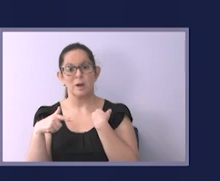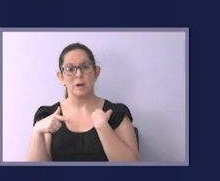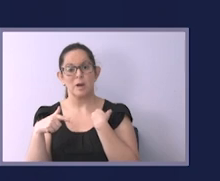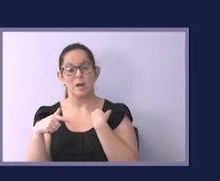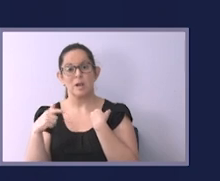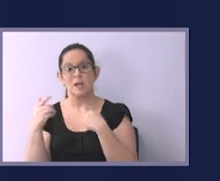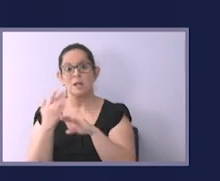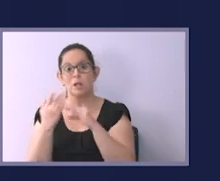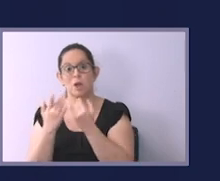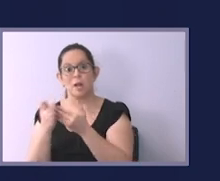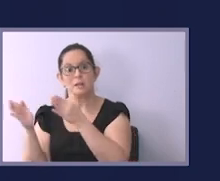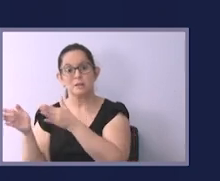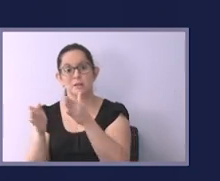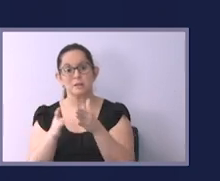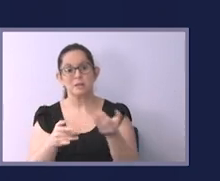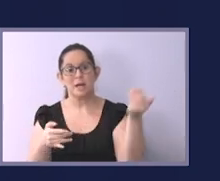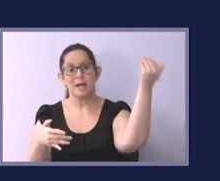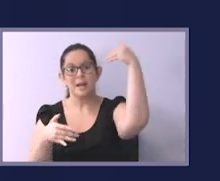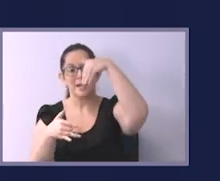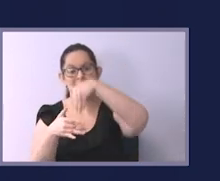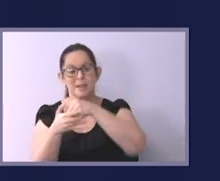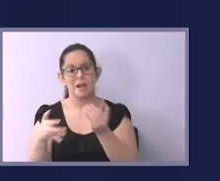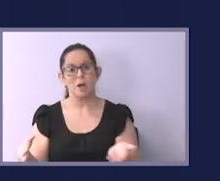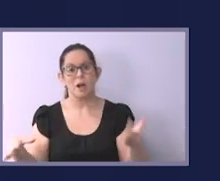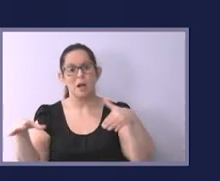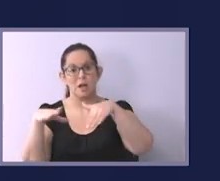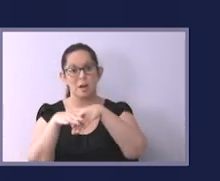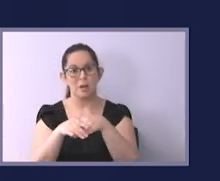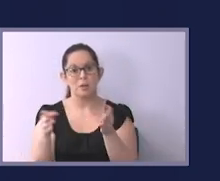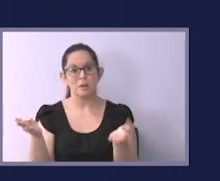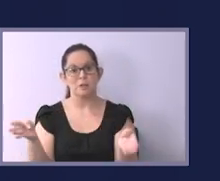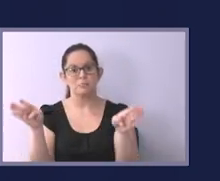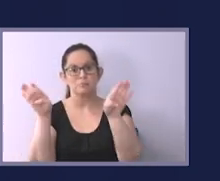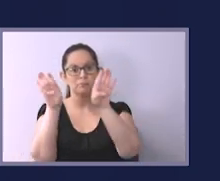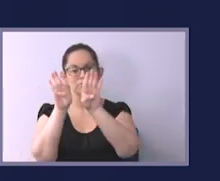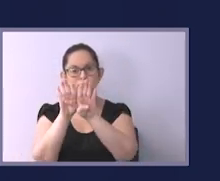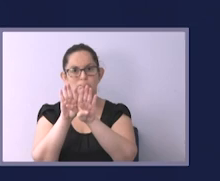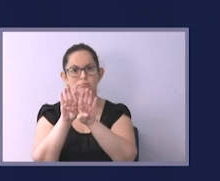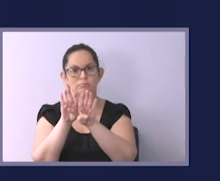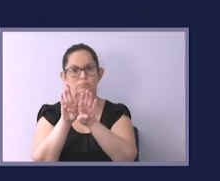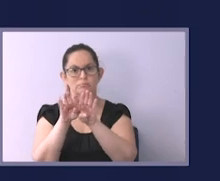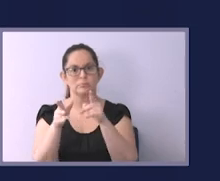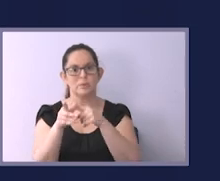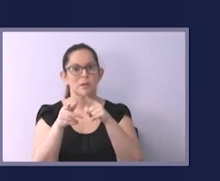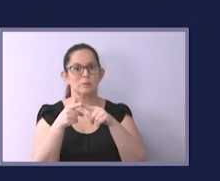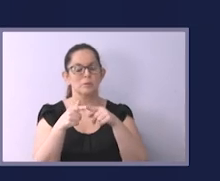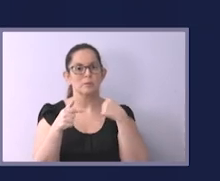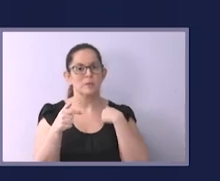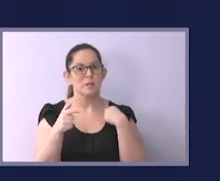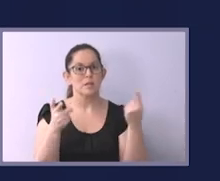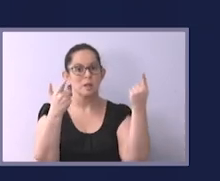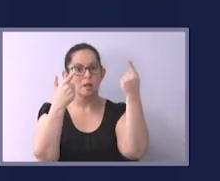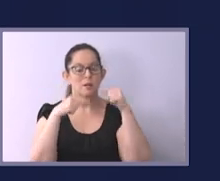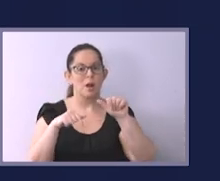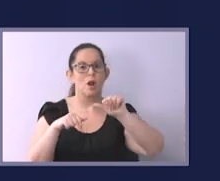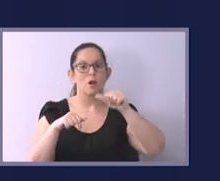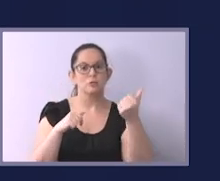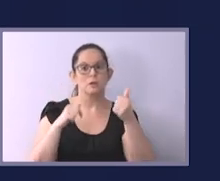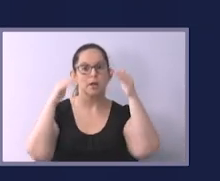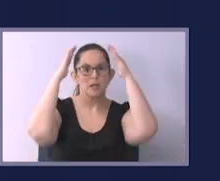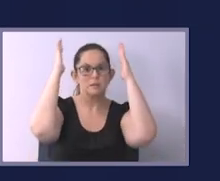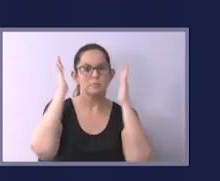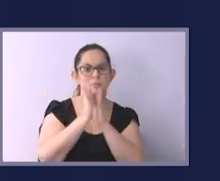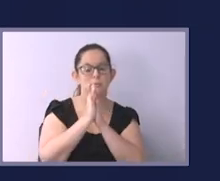estaban preparadas entraron con él a las bodas, y se cerró la puerta. Después vinieron también las otras